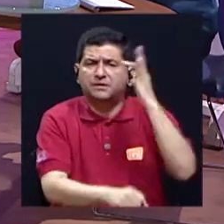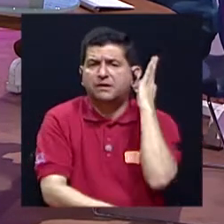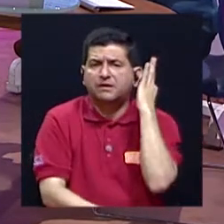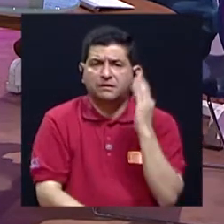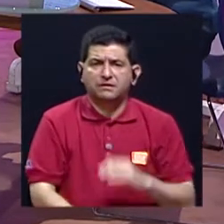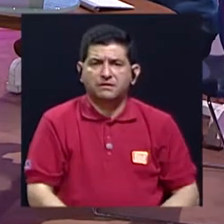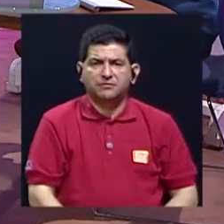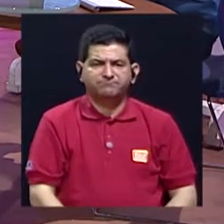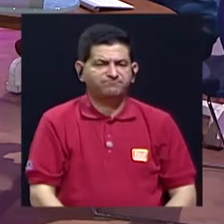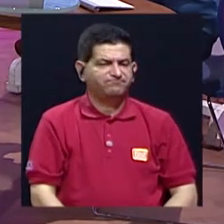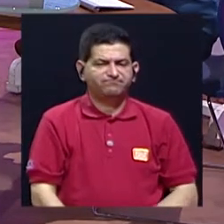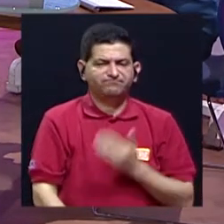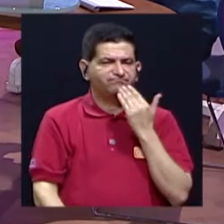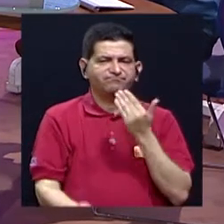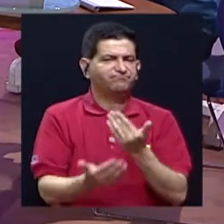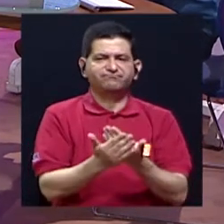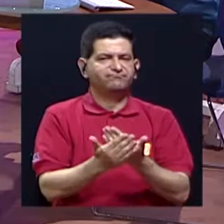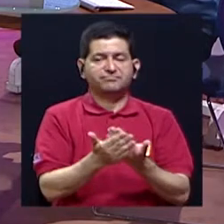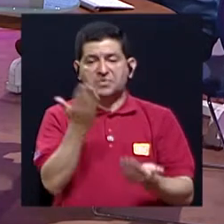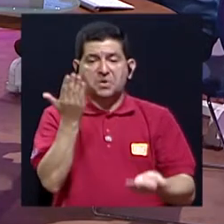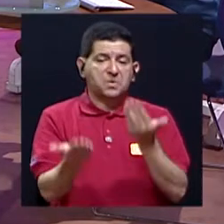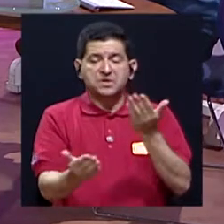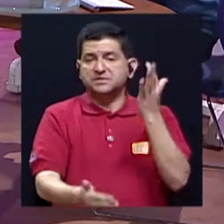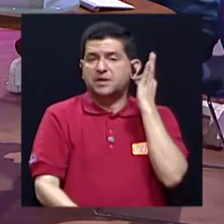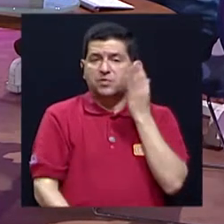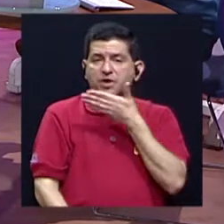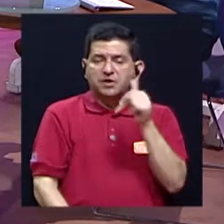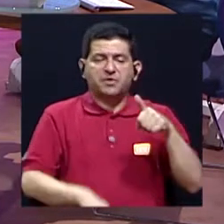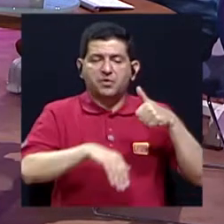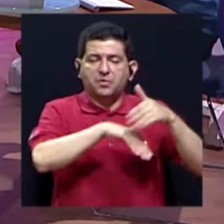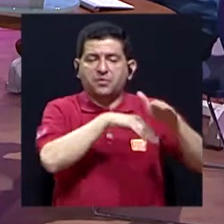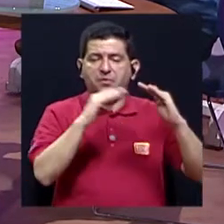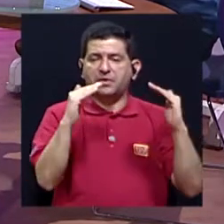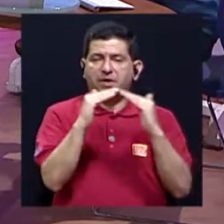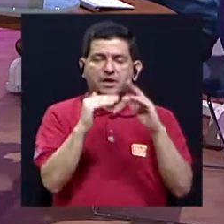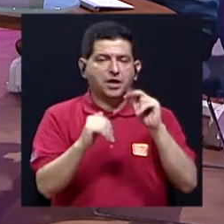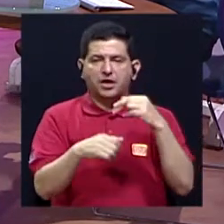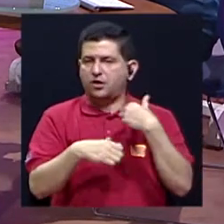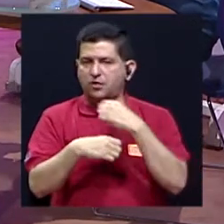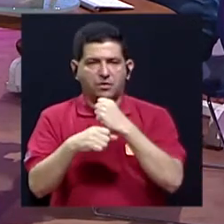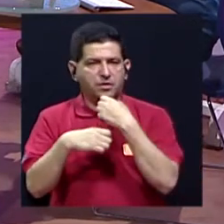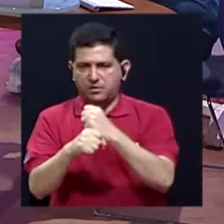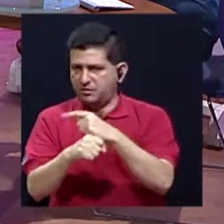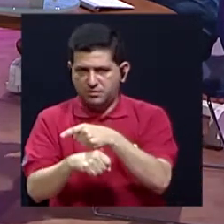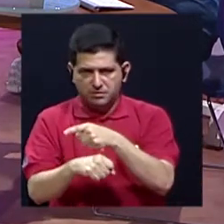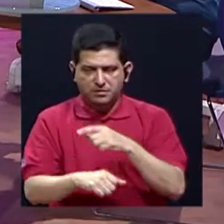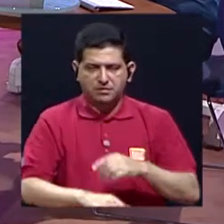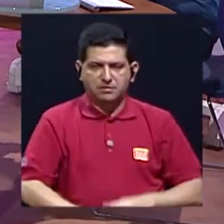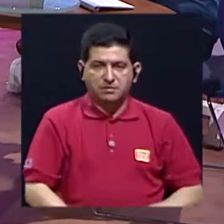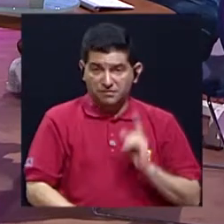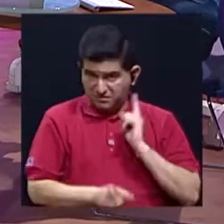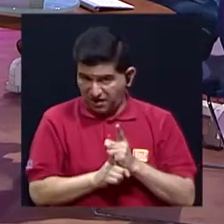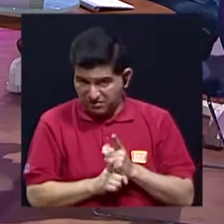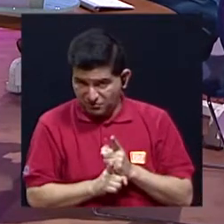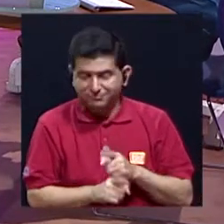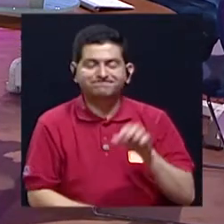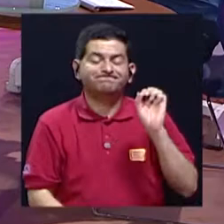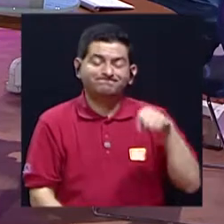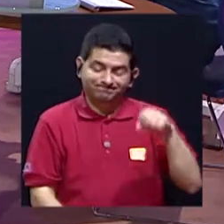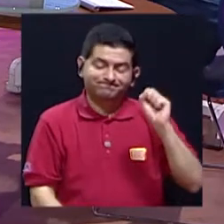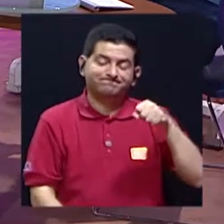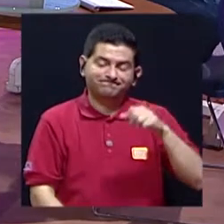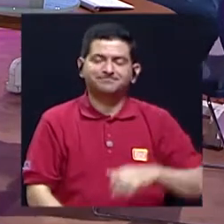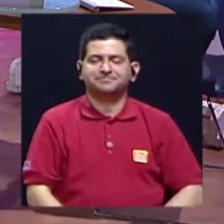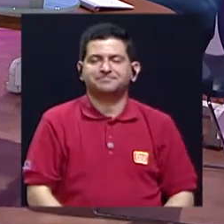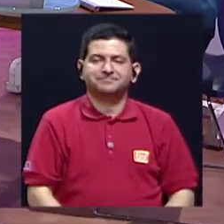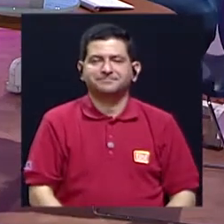mujeres no es buena y que a lo mejor las mujeres deberían estar en la casa y no en las municipalidades. Uh-huh. ¿Es así? Es así.